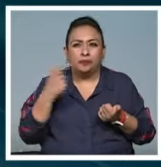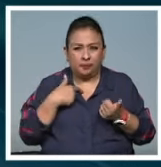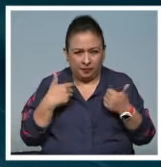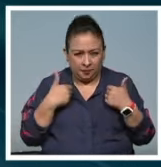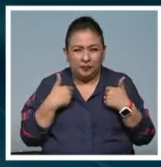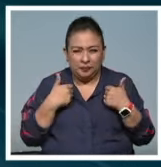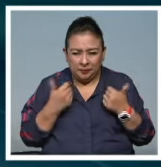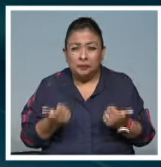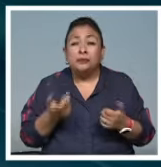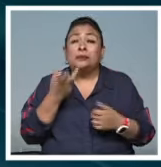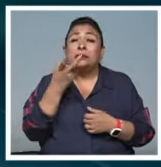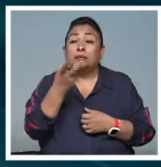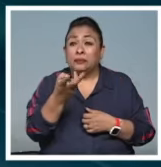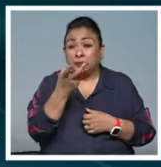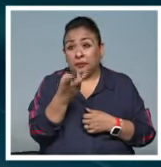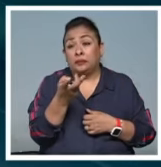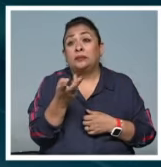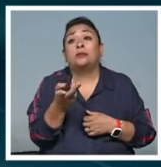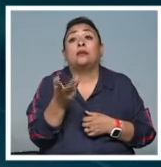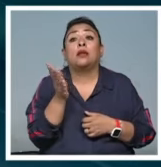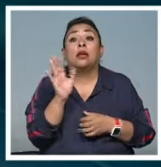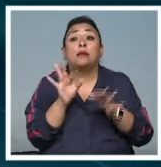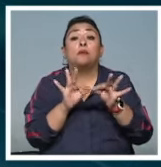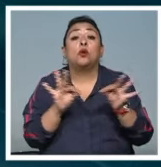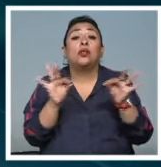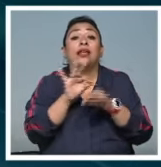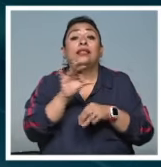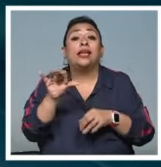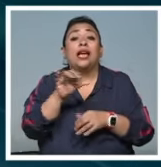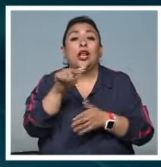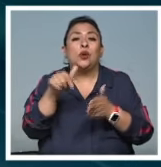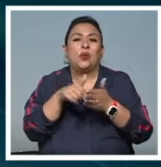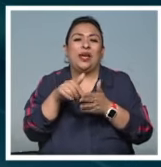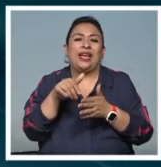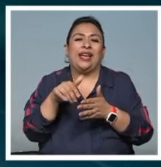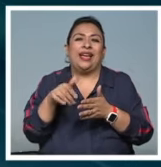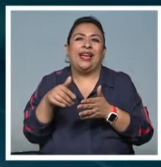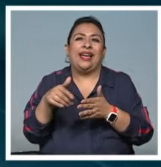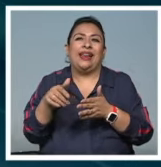lo entendiera. Hay una cosa que es muy importante en la escena, que es